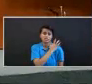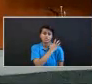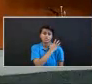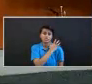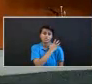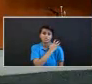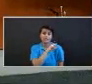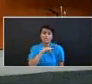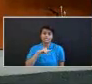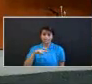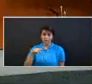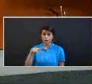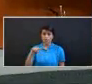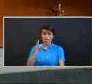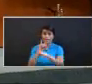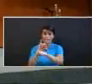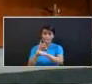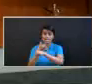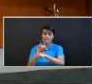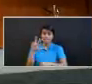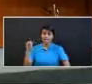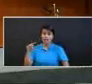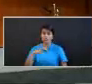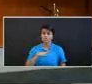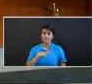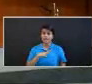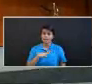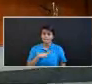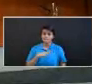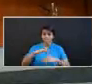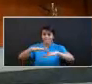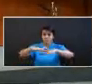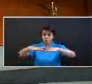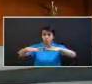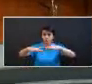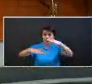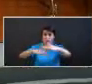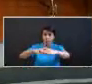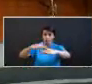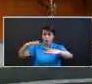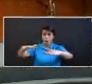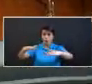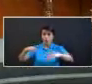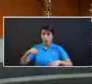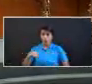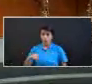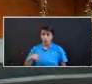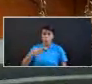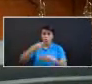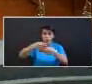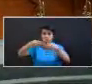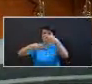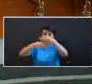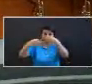He estado en iglesias que ni, como le digo, ni piso tienen, ni siquiera muros, solo un techo.